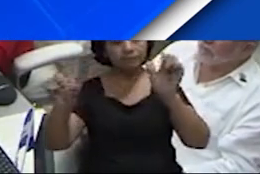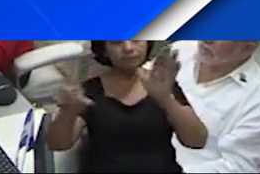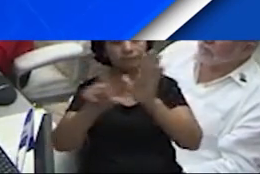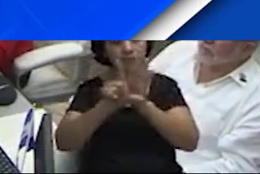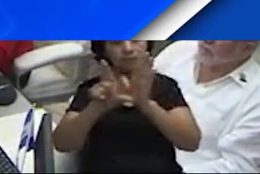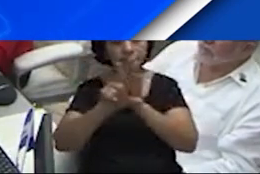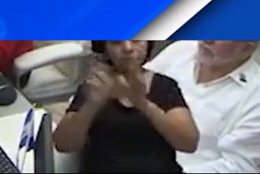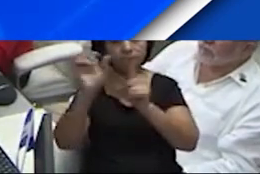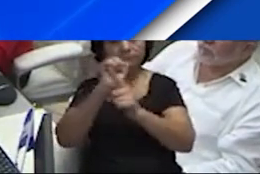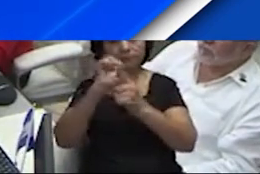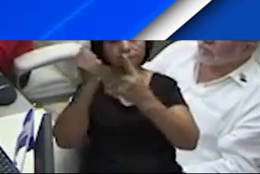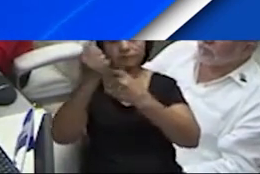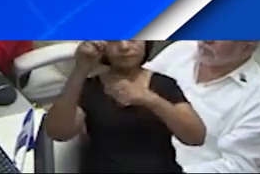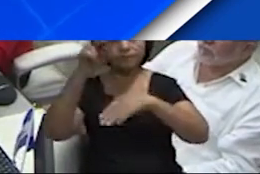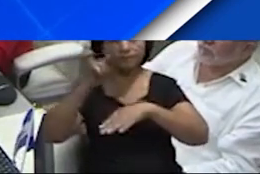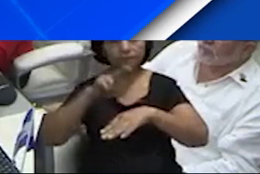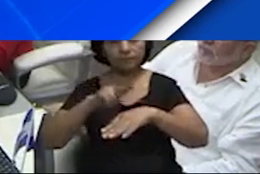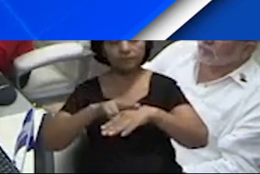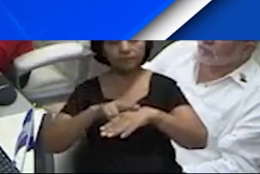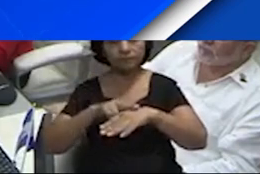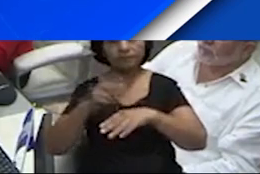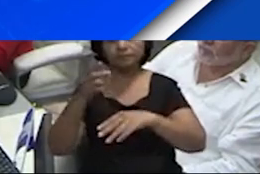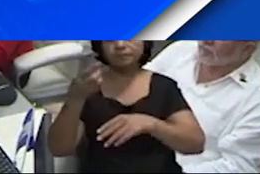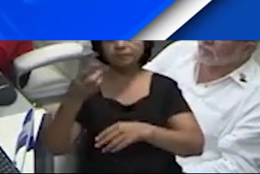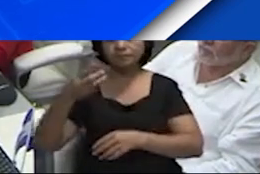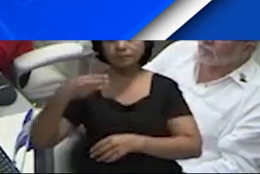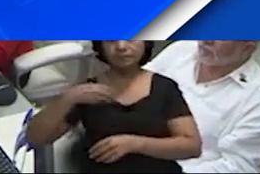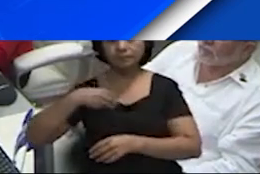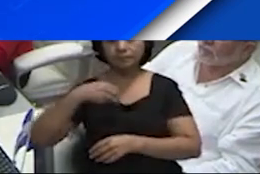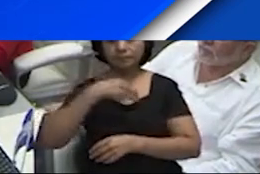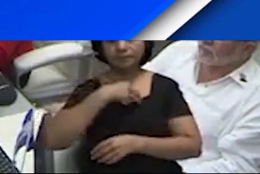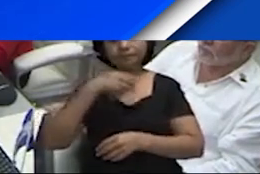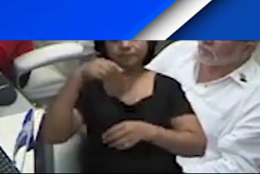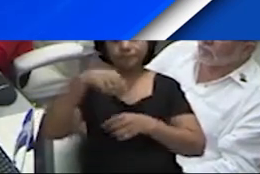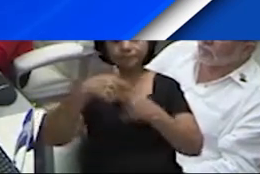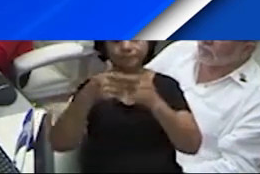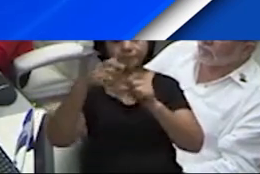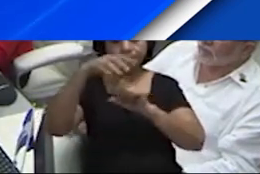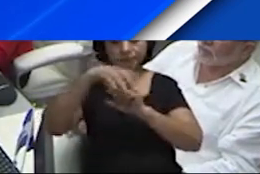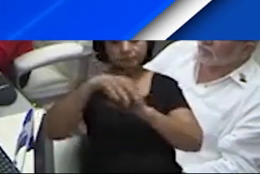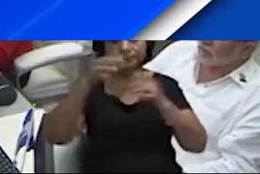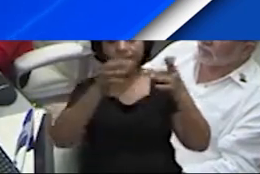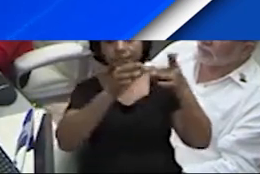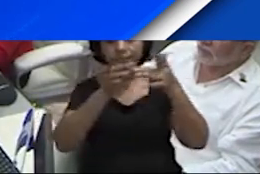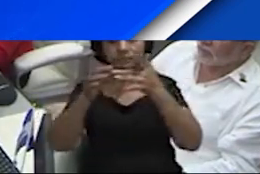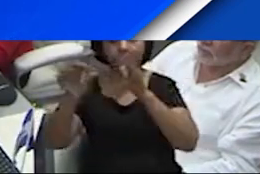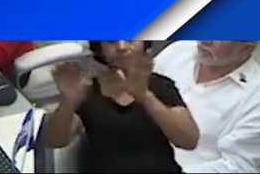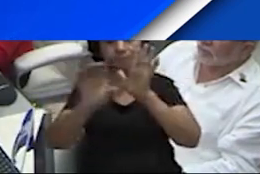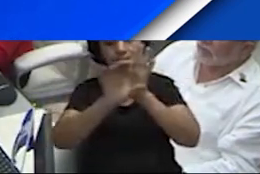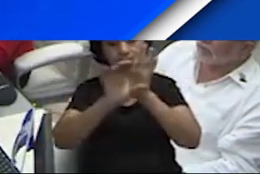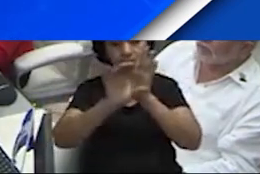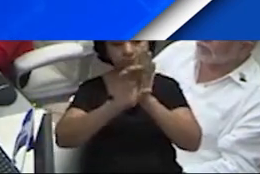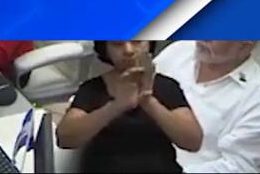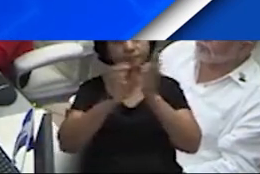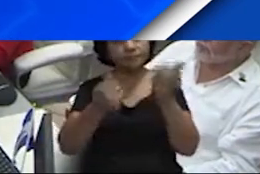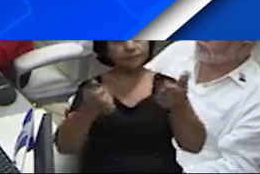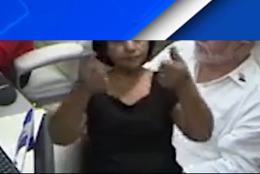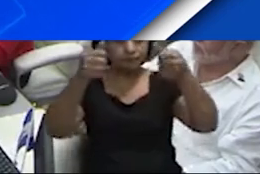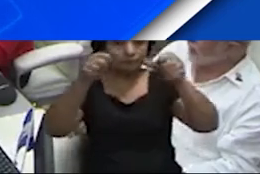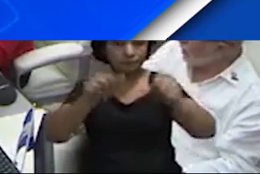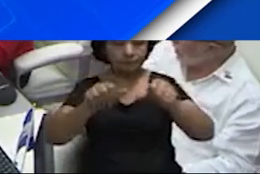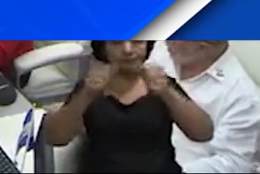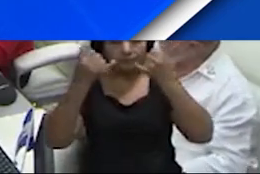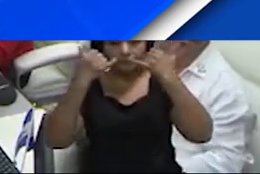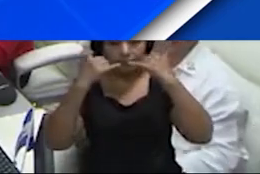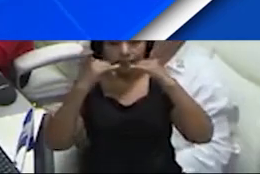En vista que en los próximos meses serán electos otros funcionarios de otras entidades cuyos periodos están por